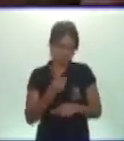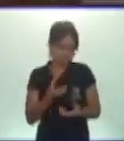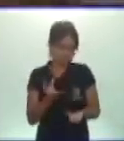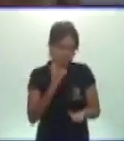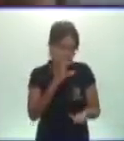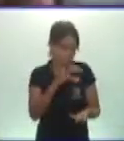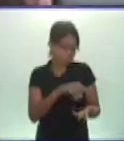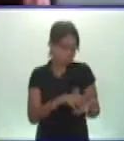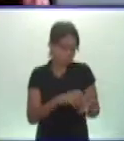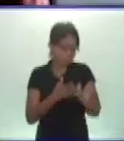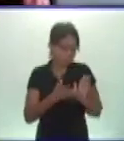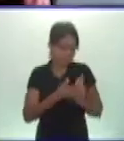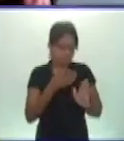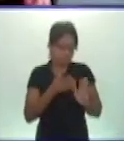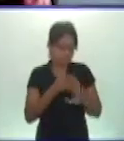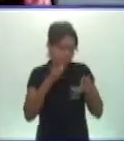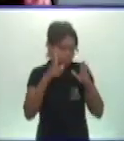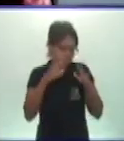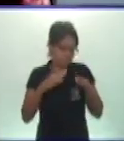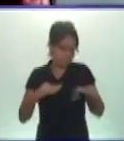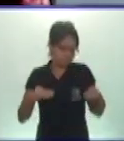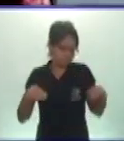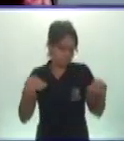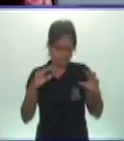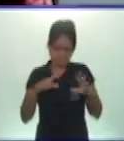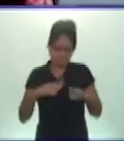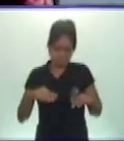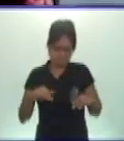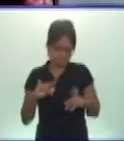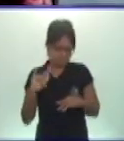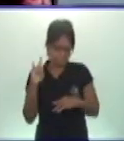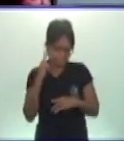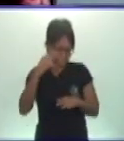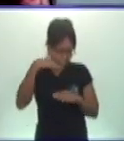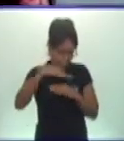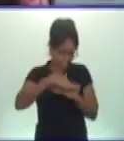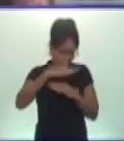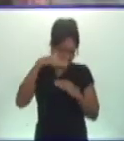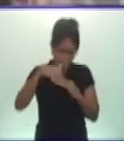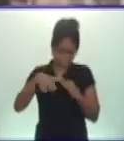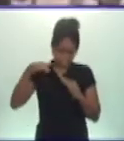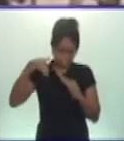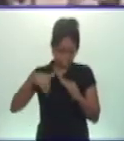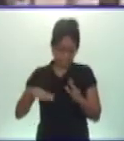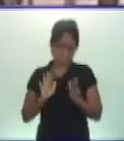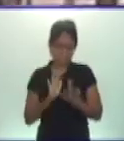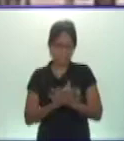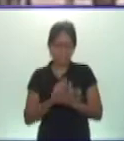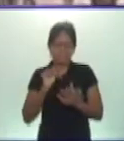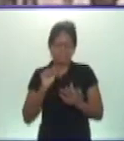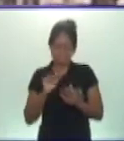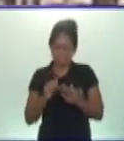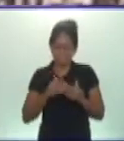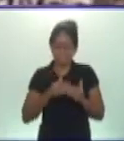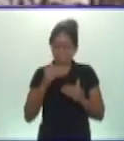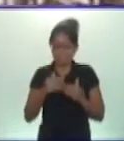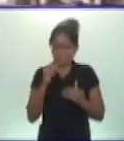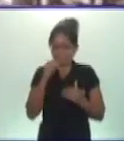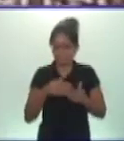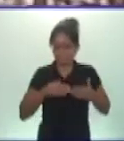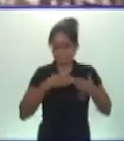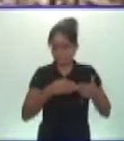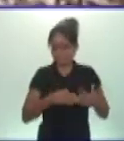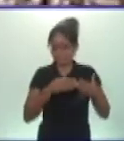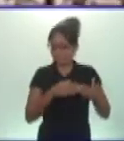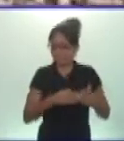de guano en lo fundamental, a partir de esta flota se empiezan a construir edificaciones más sólidas y se